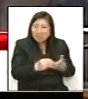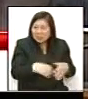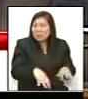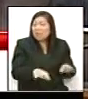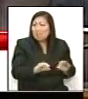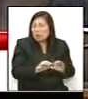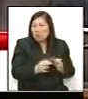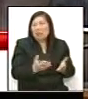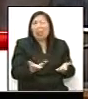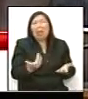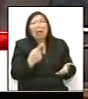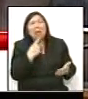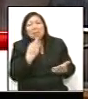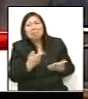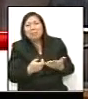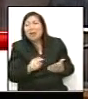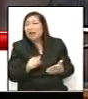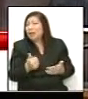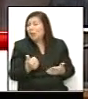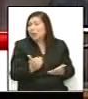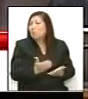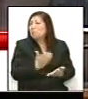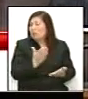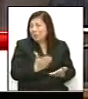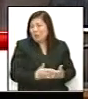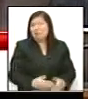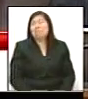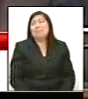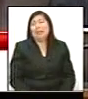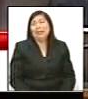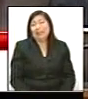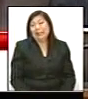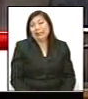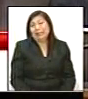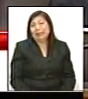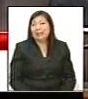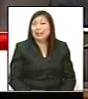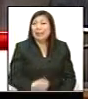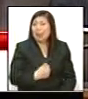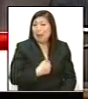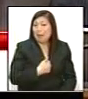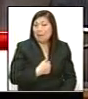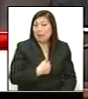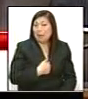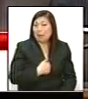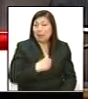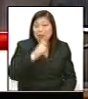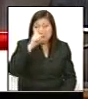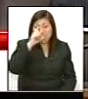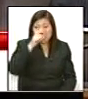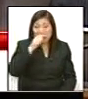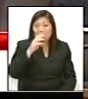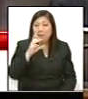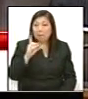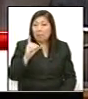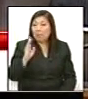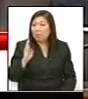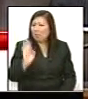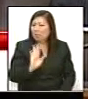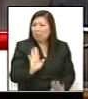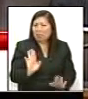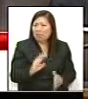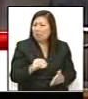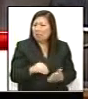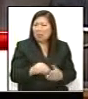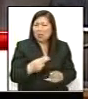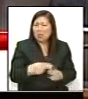también hay otro problema, presidente. El propio señor Bedoya Reyes ha planteado de que en vida no quiere que se le